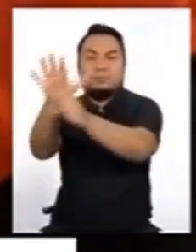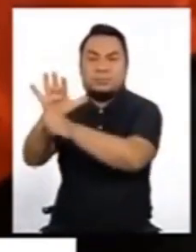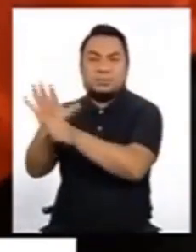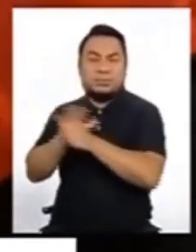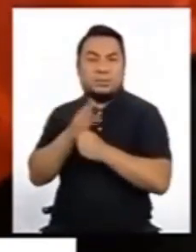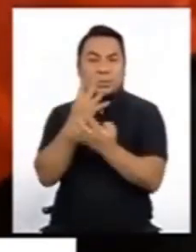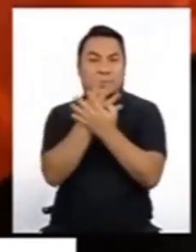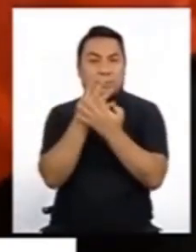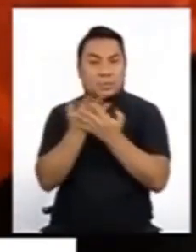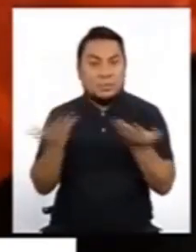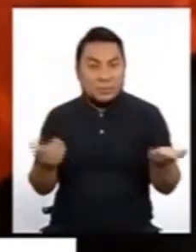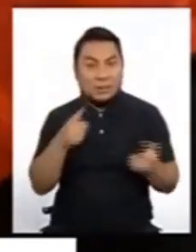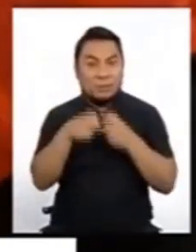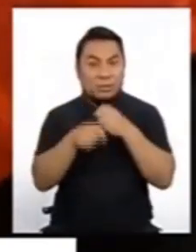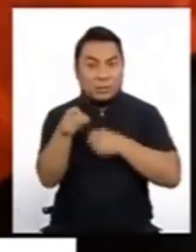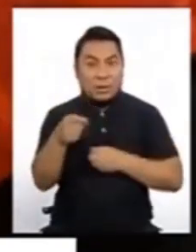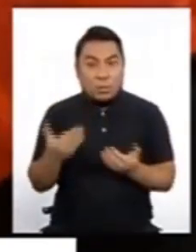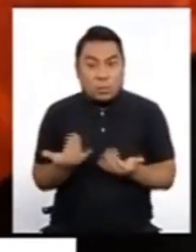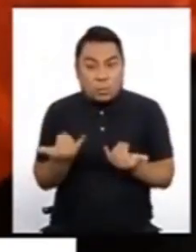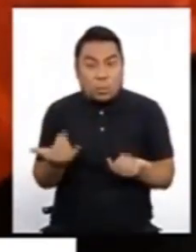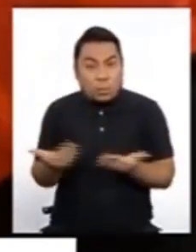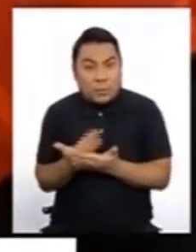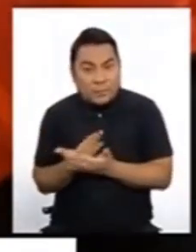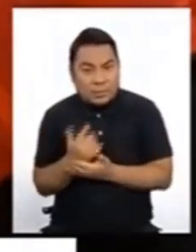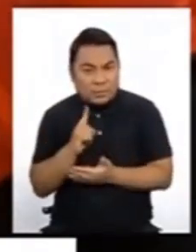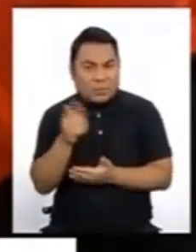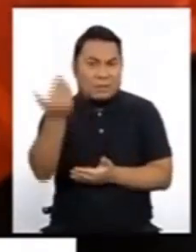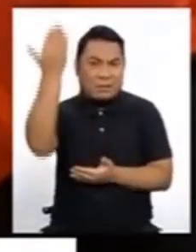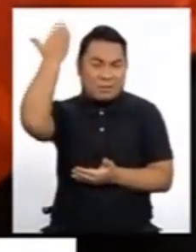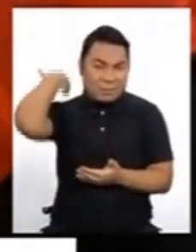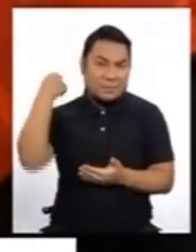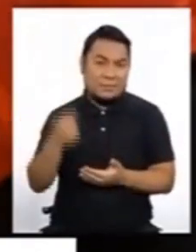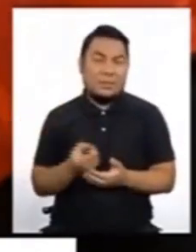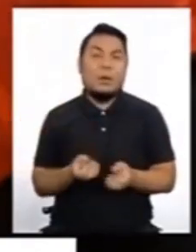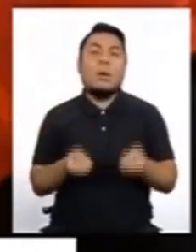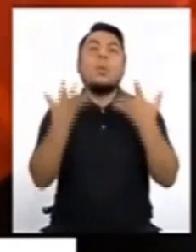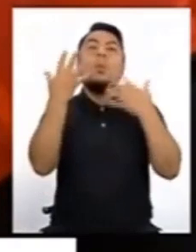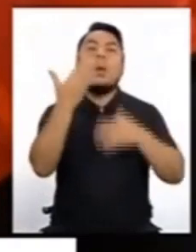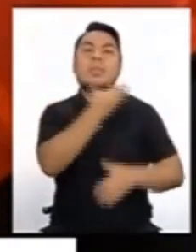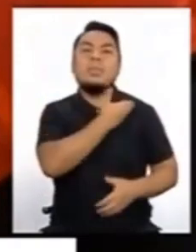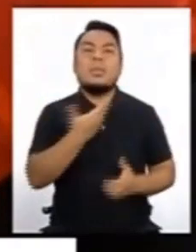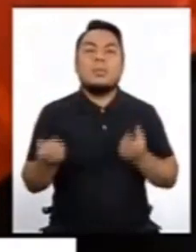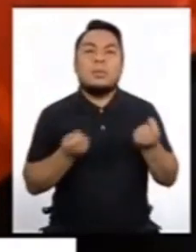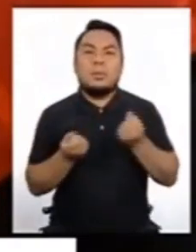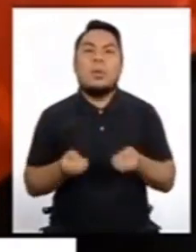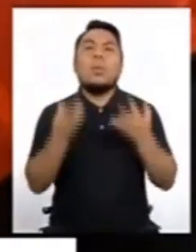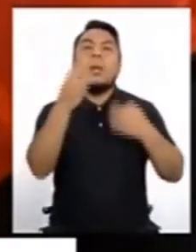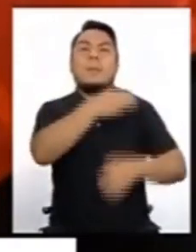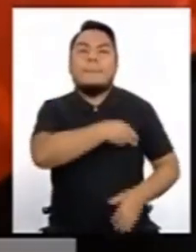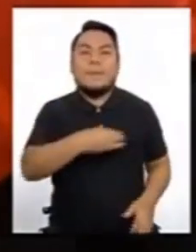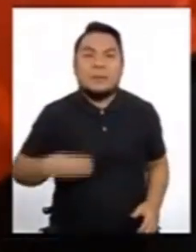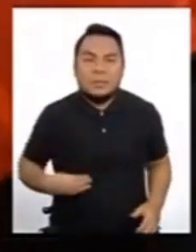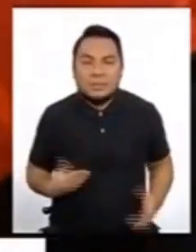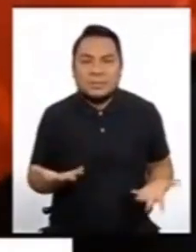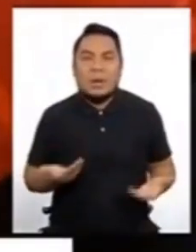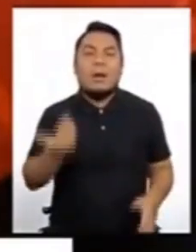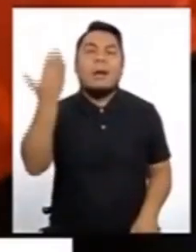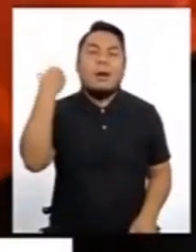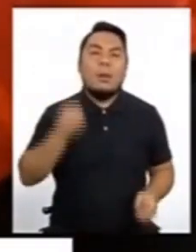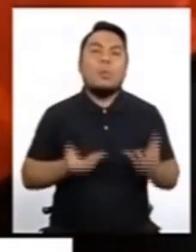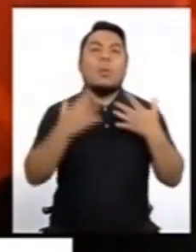penales. ¿Y cuántos gobiernos han habido? ¿Cuántos ministros de justicia, cuántos jefes del INPE,